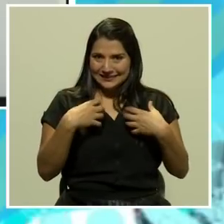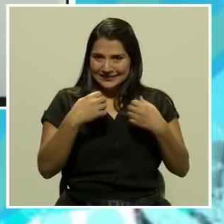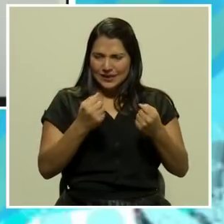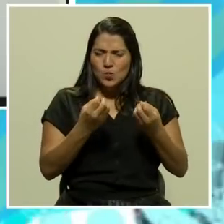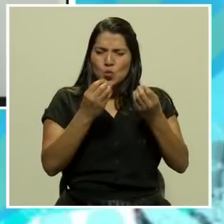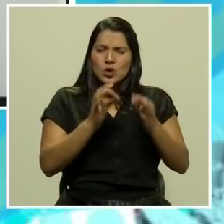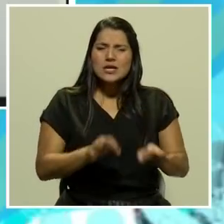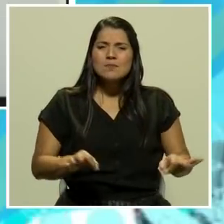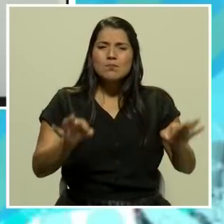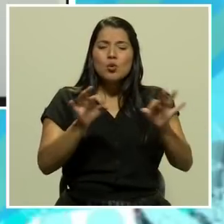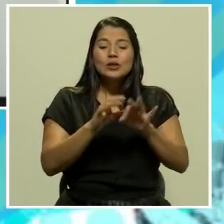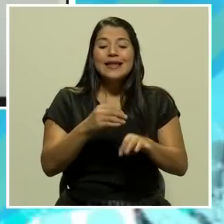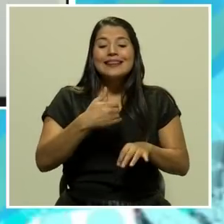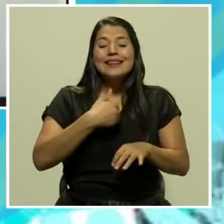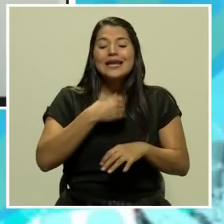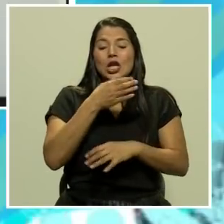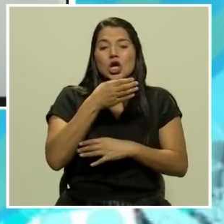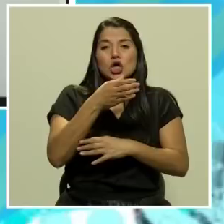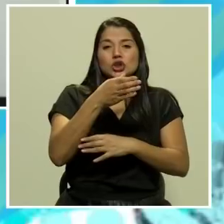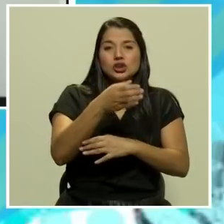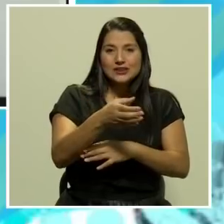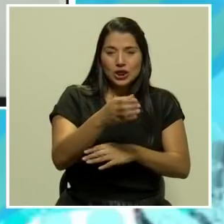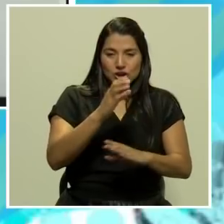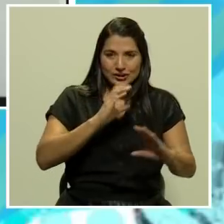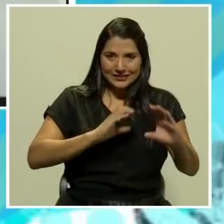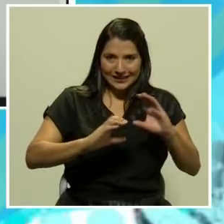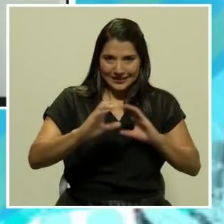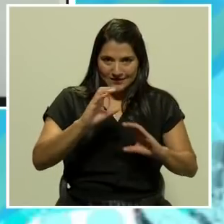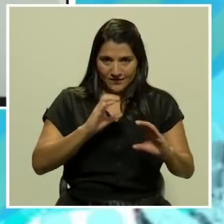científico, de tomar decisiones